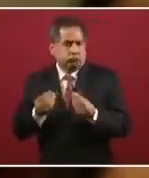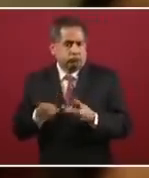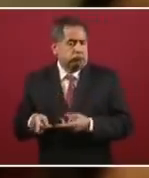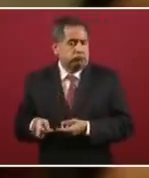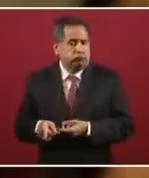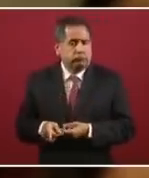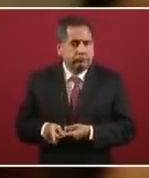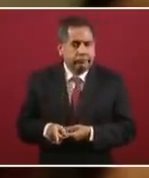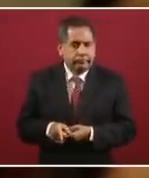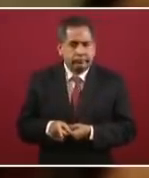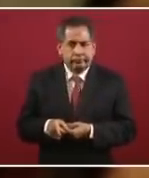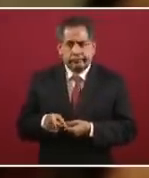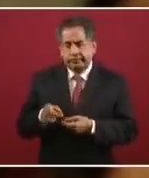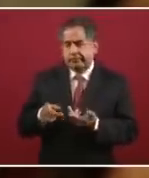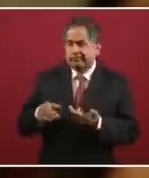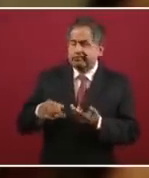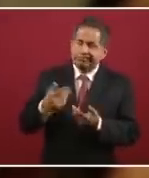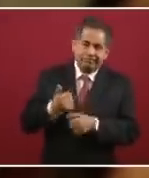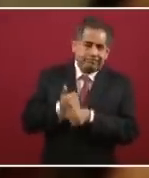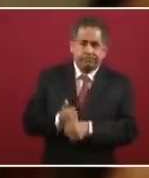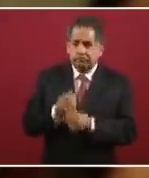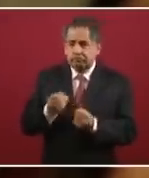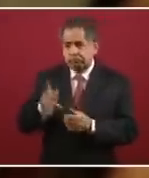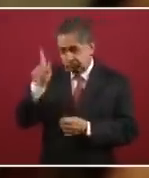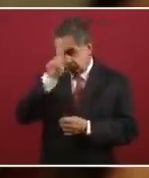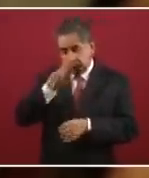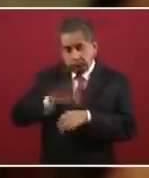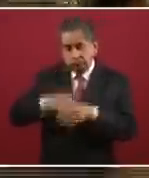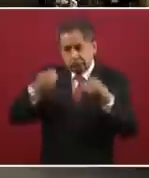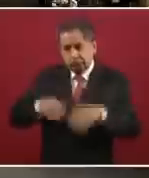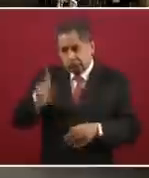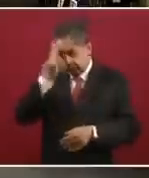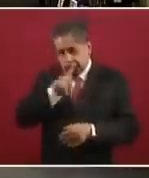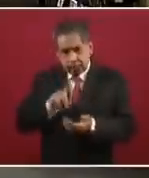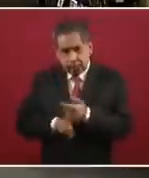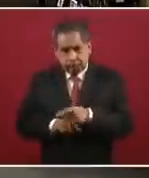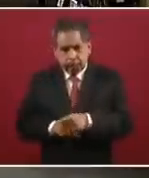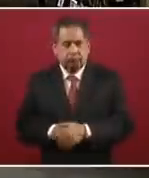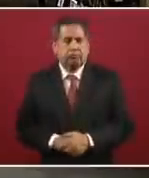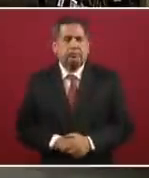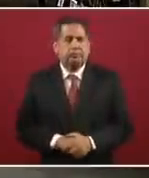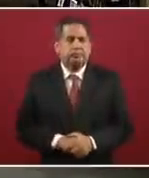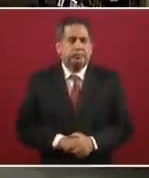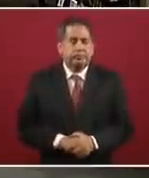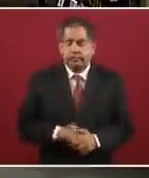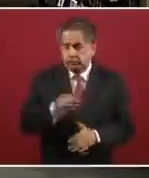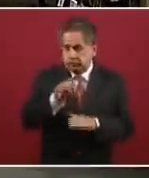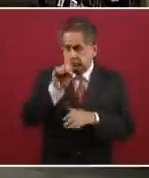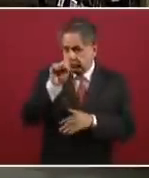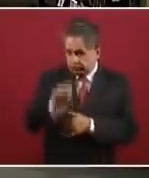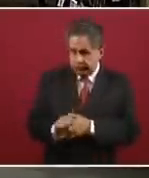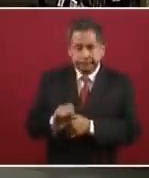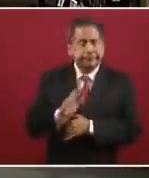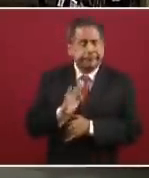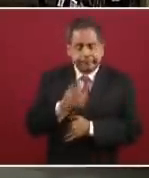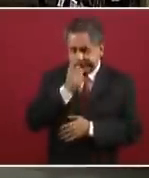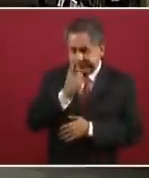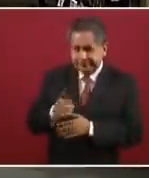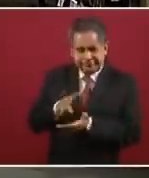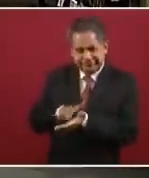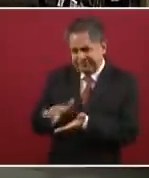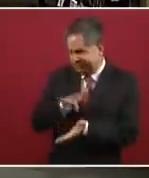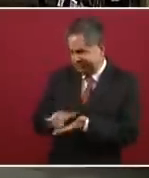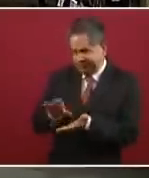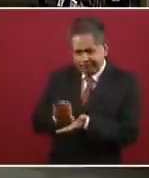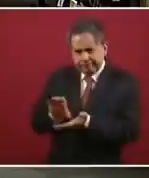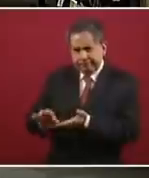son el talón de Aquiles de todo esto, que son los más afectados. Gracias. En lo del sur estamos apoyando, como le decía yo, muchos albergues y